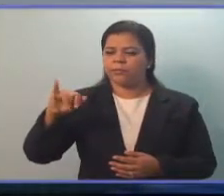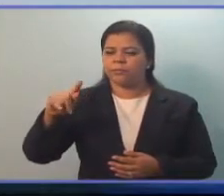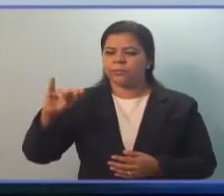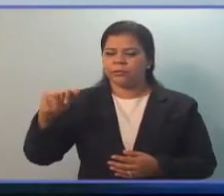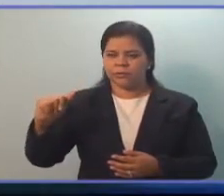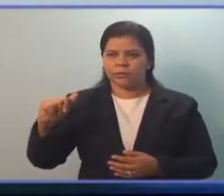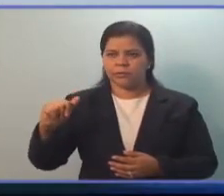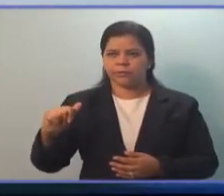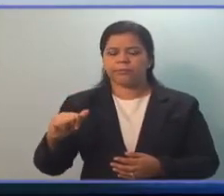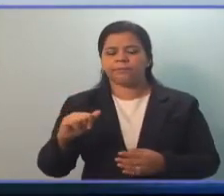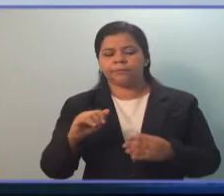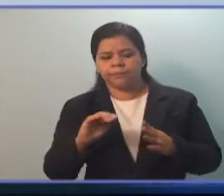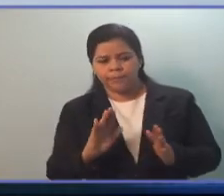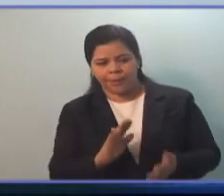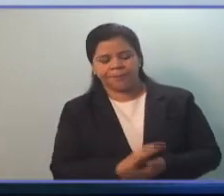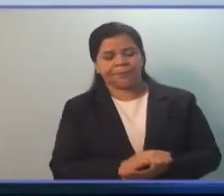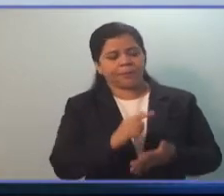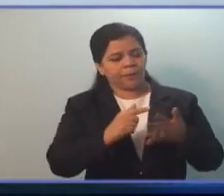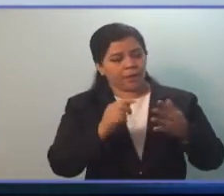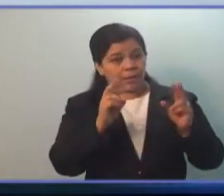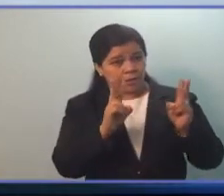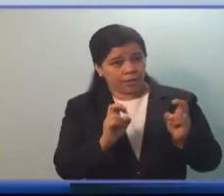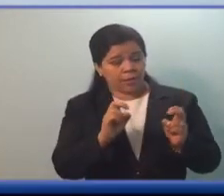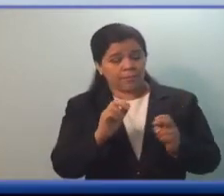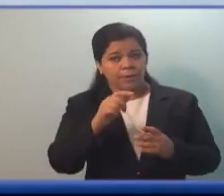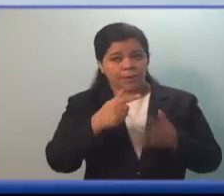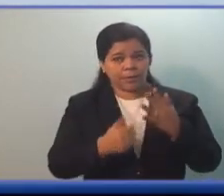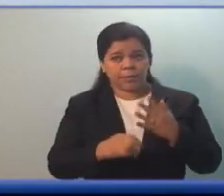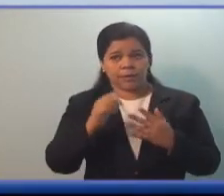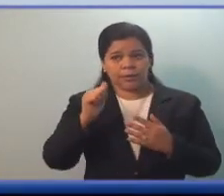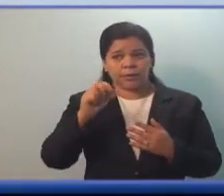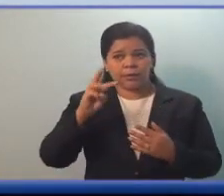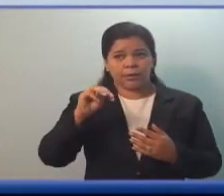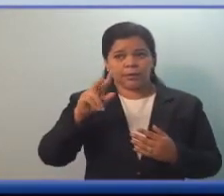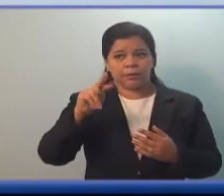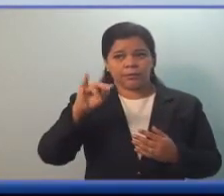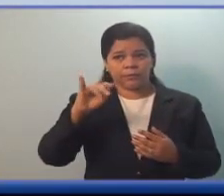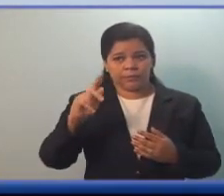El tema de la ley de amnistía, no perdamos de vista que